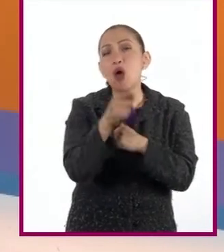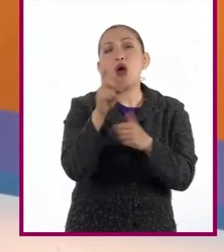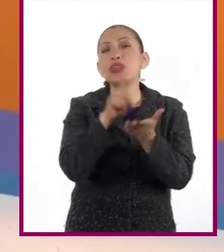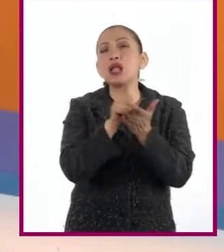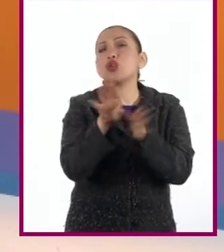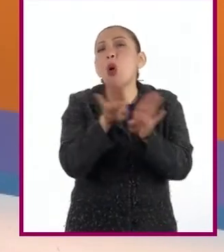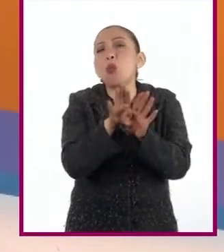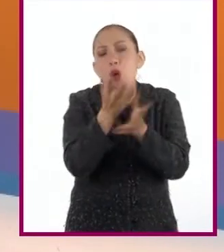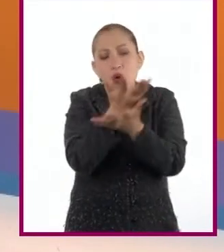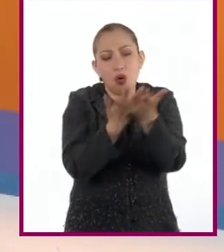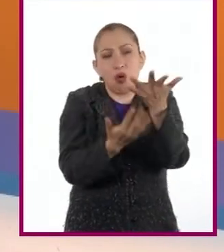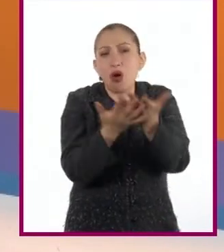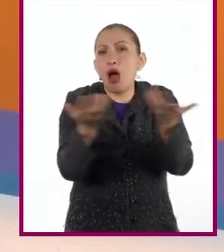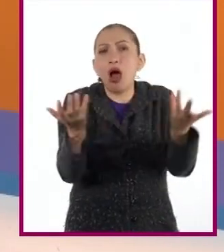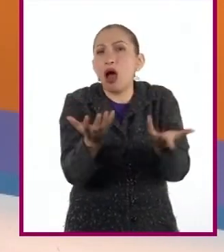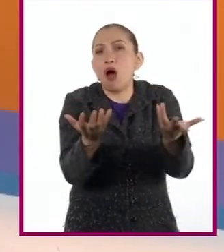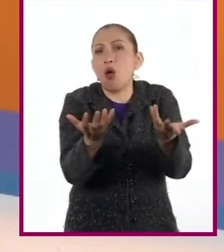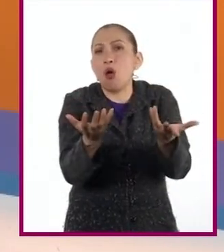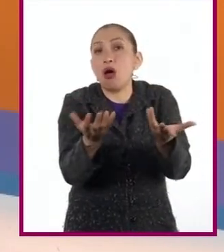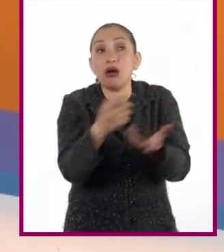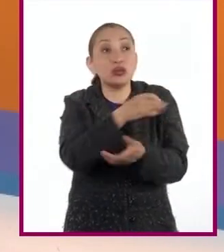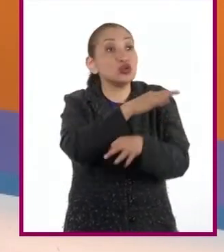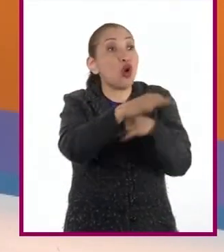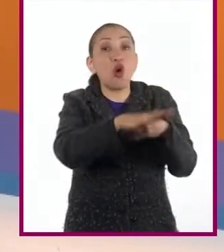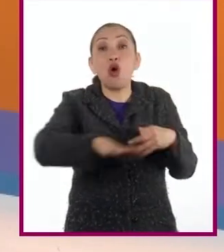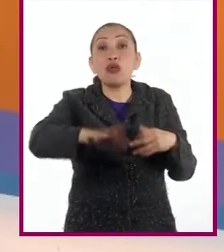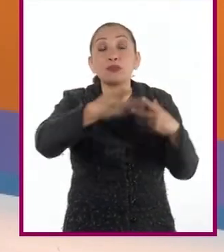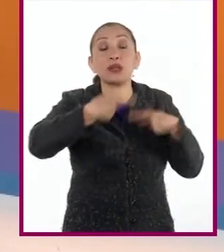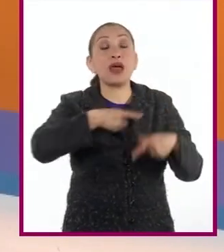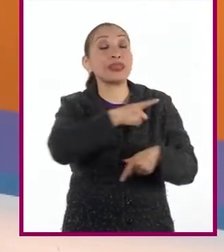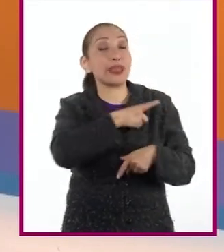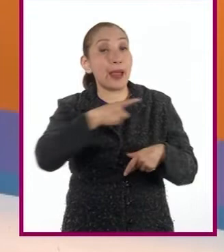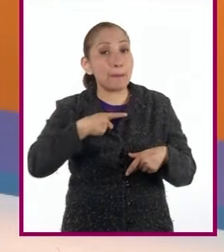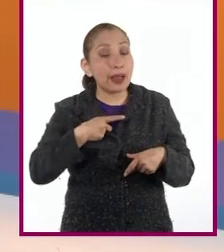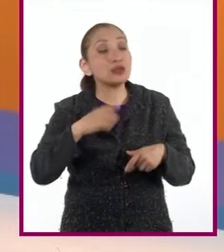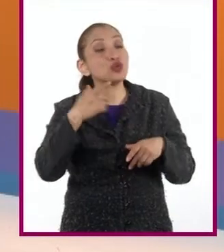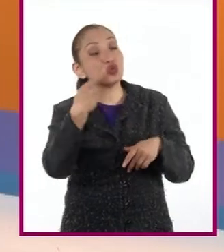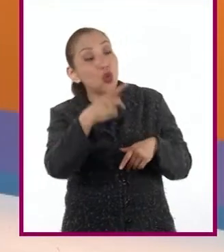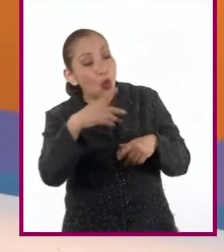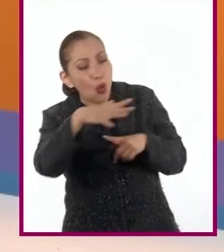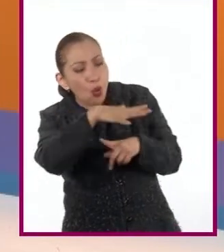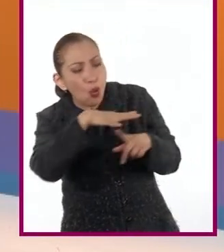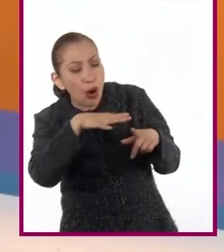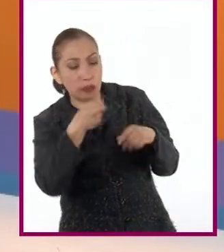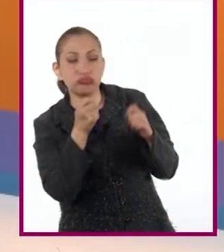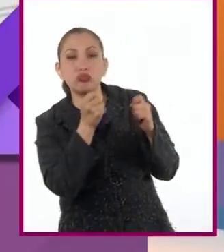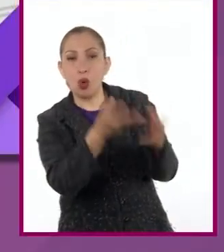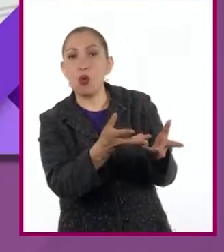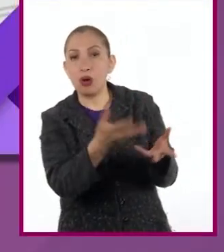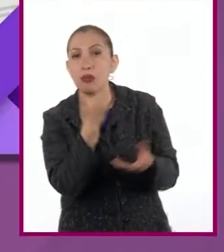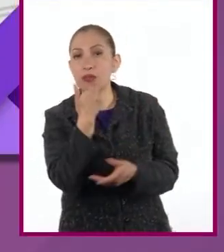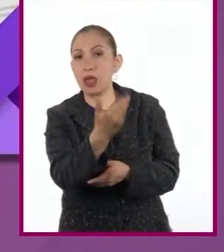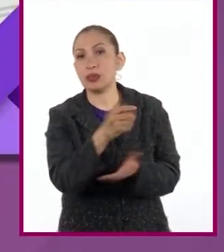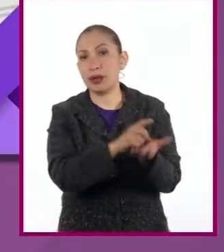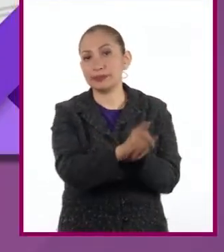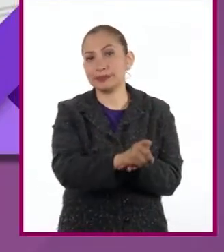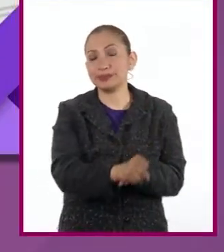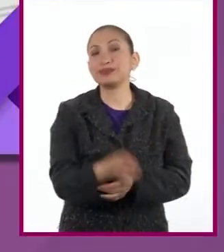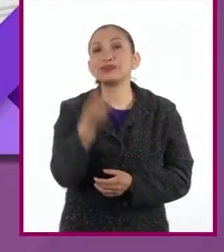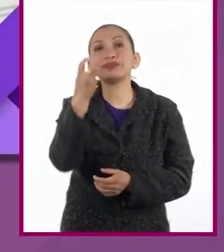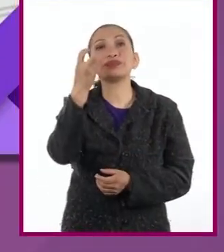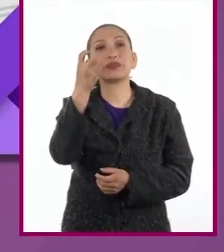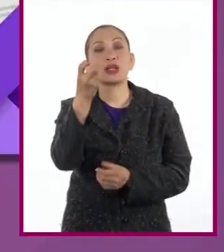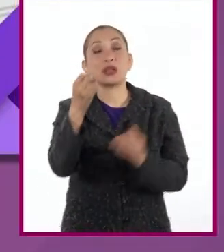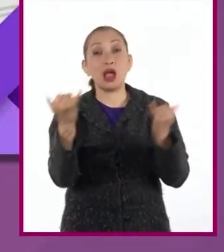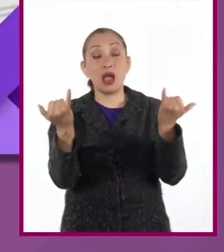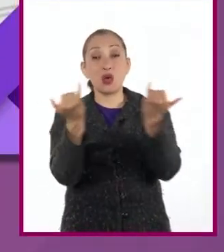derecho, todas las personas, sin distinción, deben tener las condiciones que la garanticen. De esta manera,